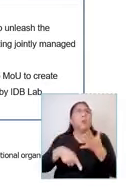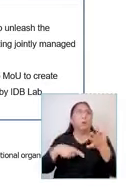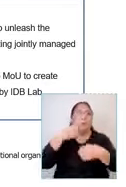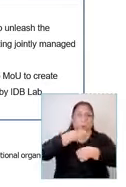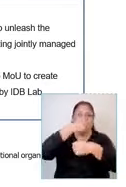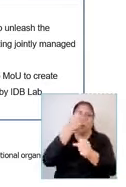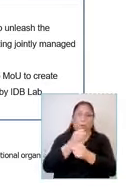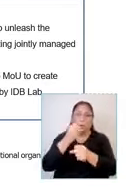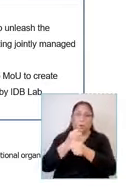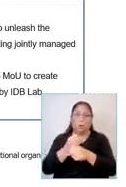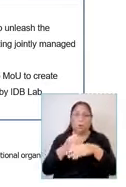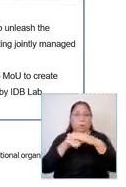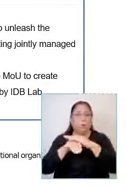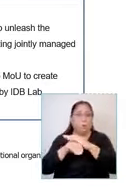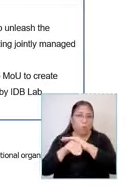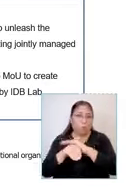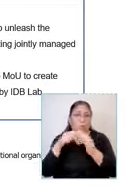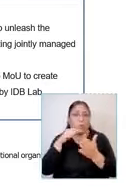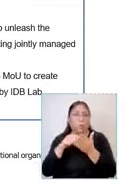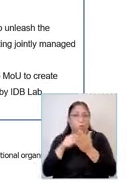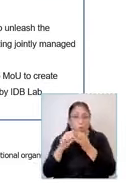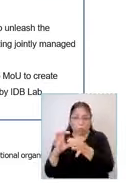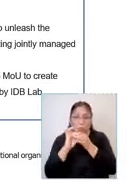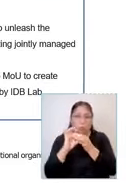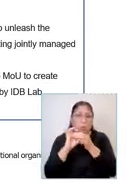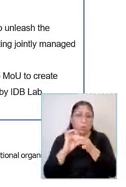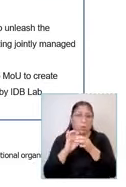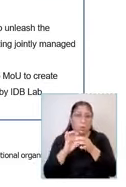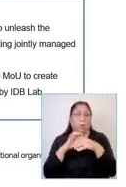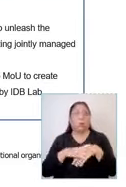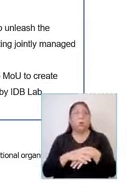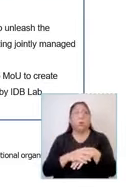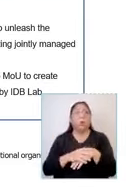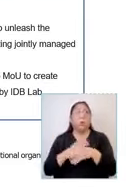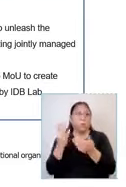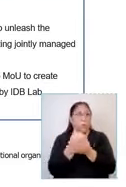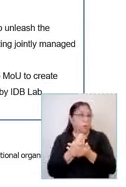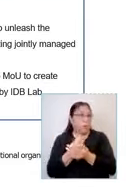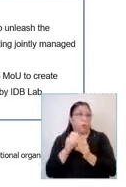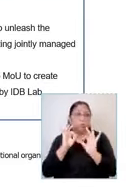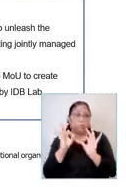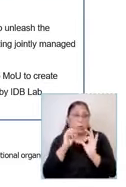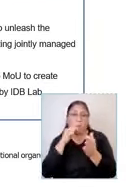fondos Venture Capital conjuntos o capital de riesgo conjuntos,